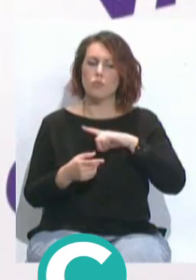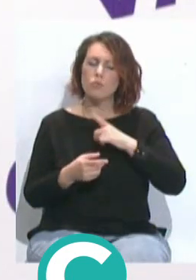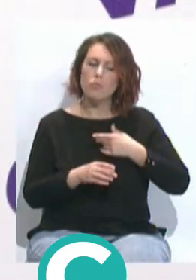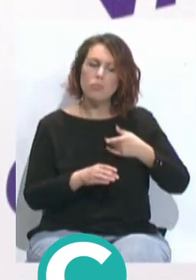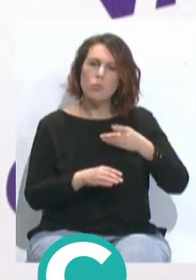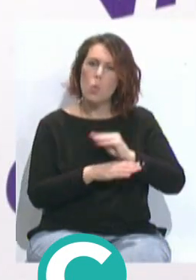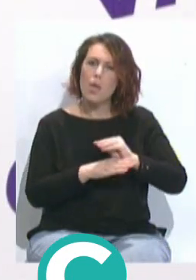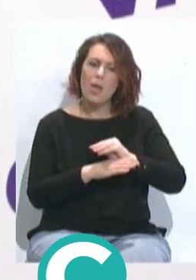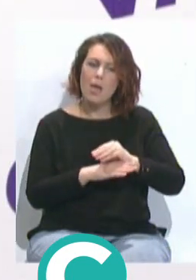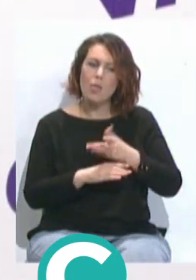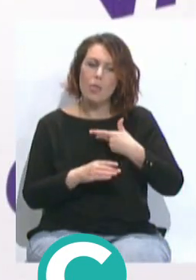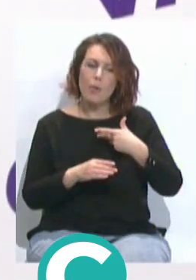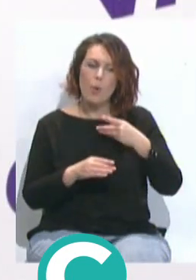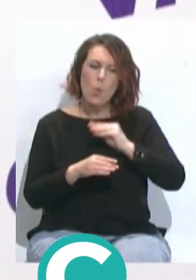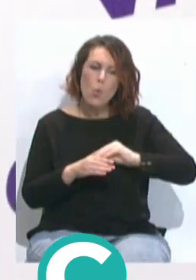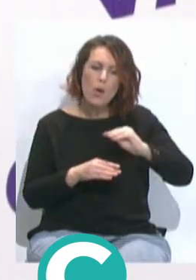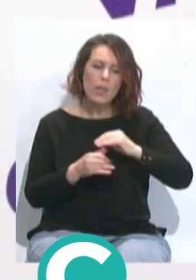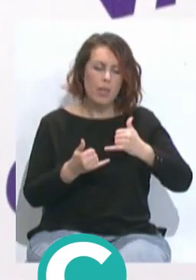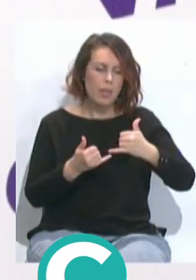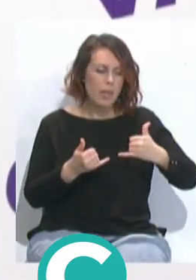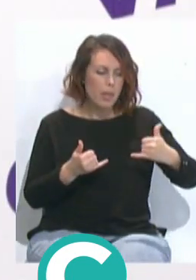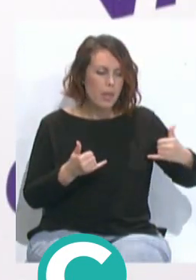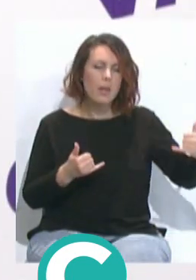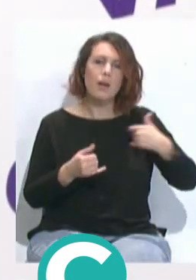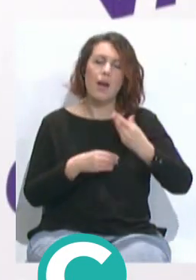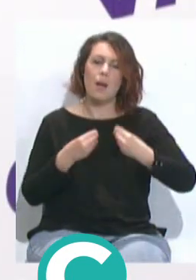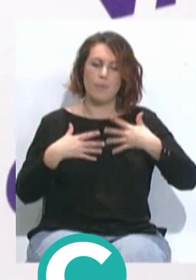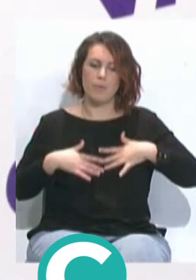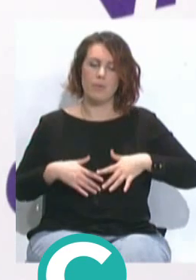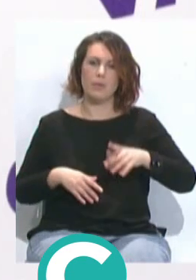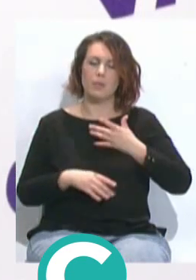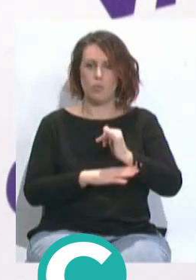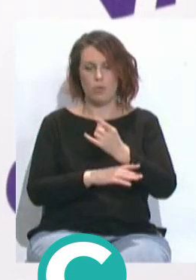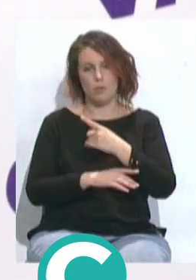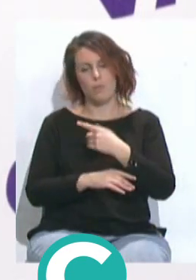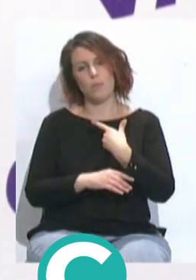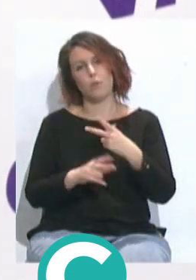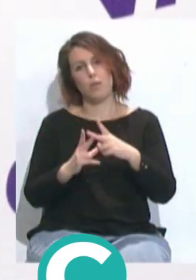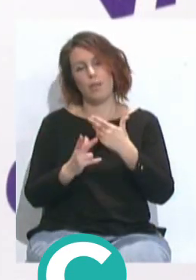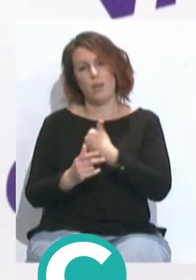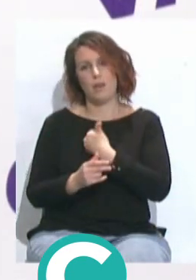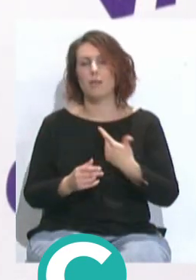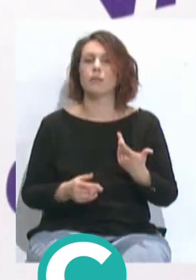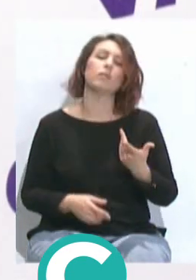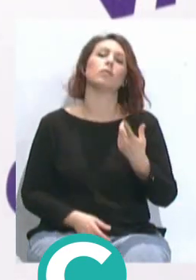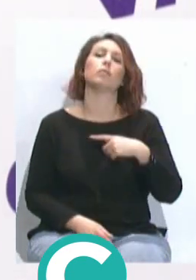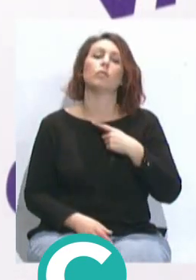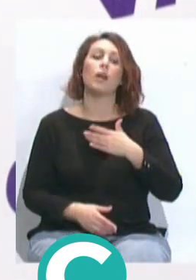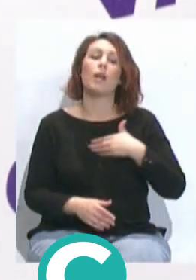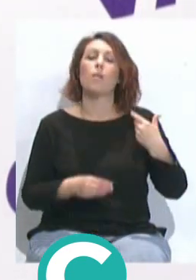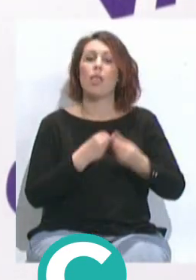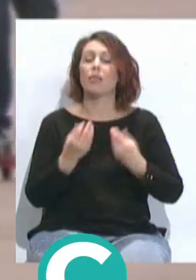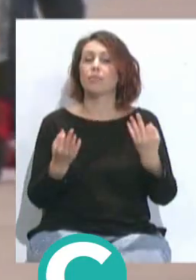más en esos cuidados y que lo hagamos nuestro, ¿no?, como instituciones y como sociedad. Y, por tanto, lo que queremos hacer es